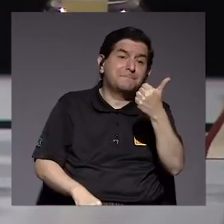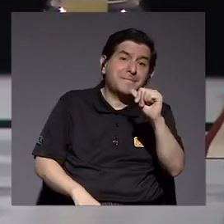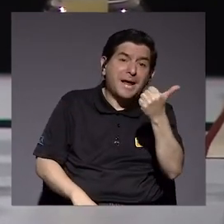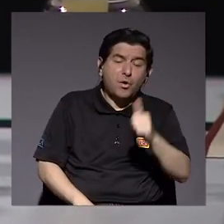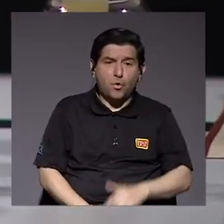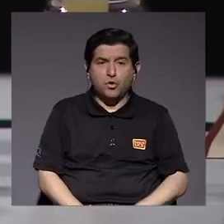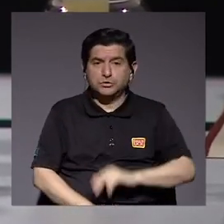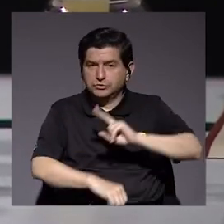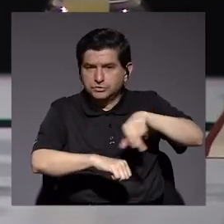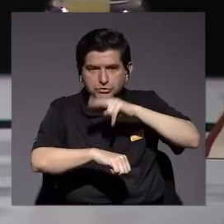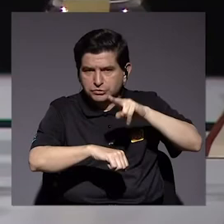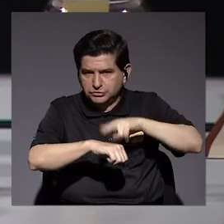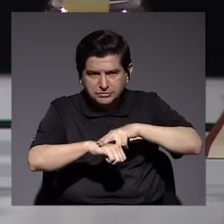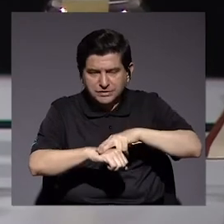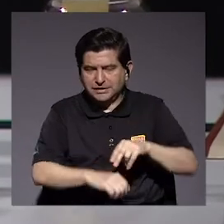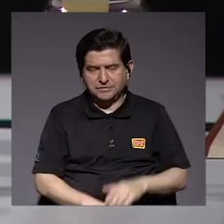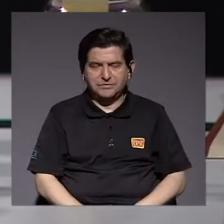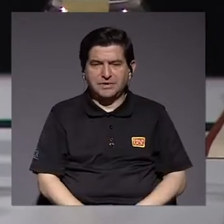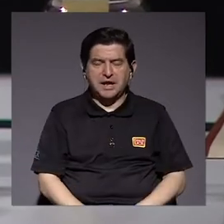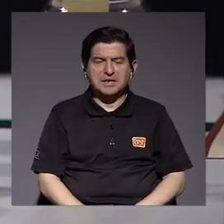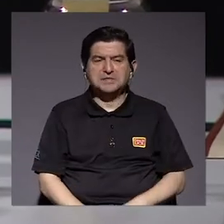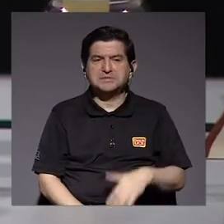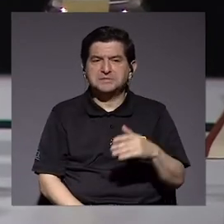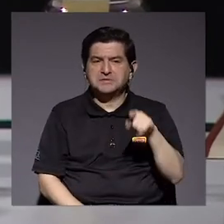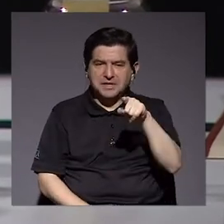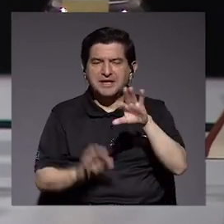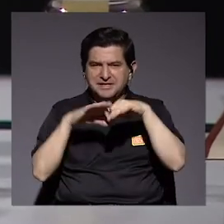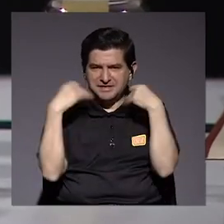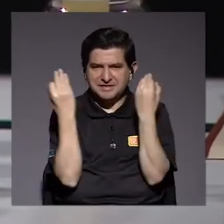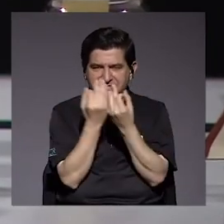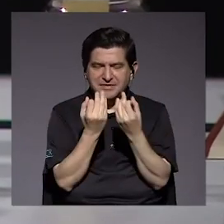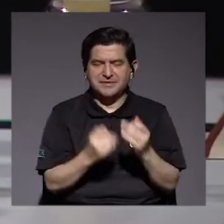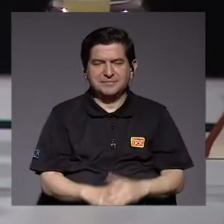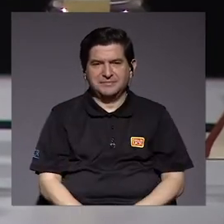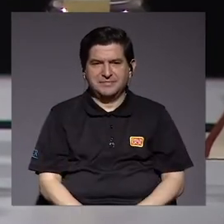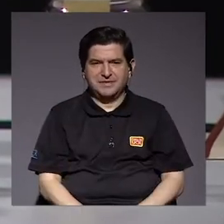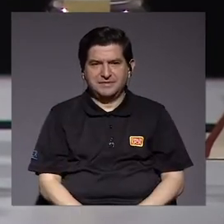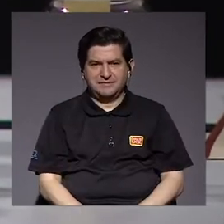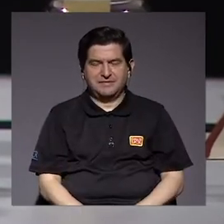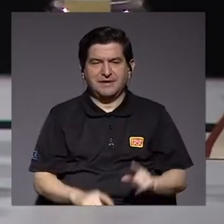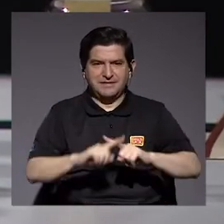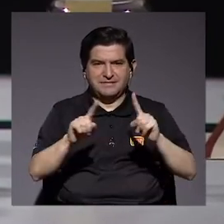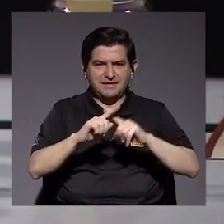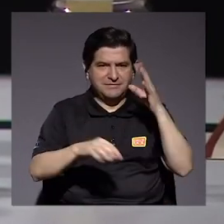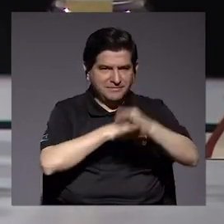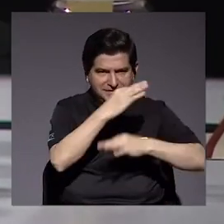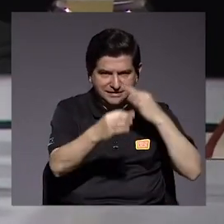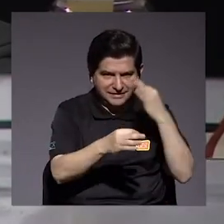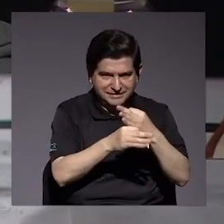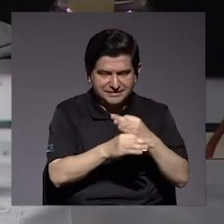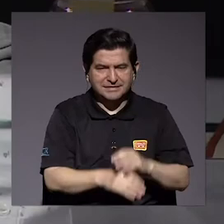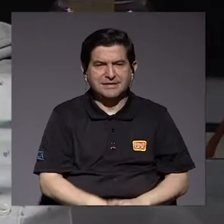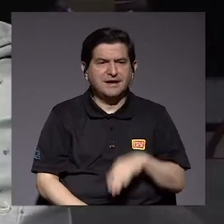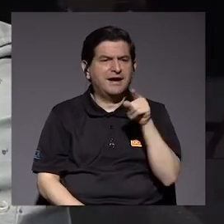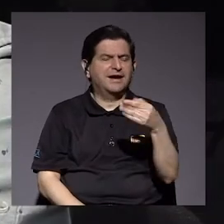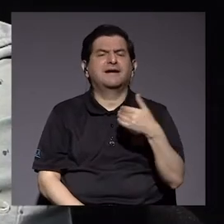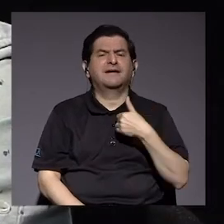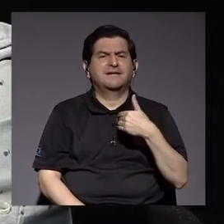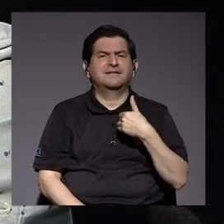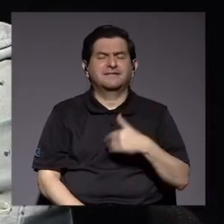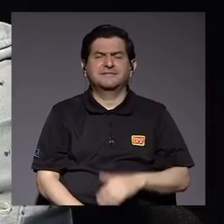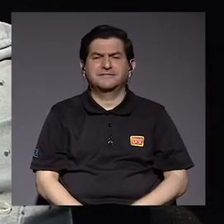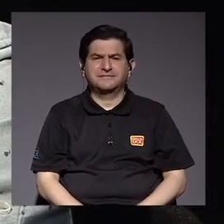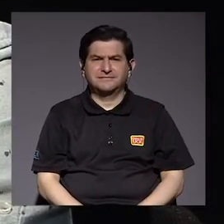otros silvestres, que son plantas silvestres que son emparentadas. Son del mismo género, pero otra especie. Acá lo que traje son...